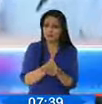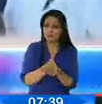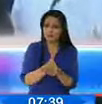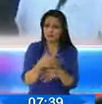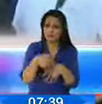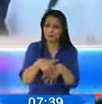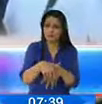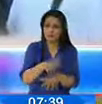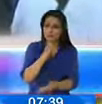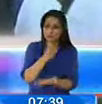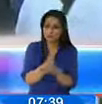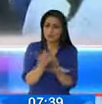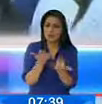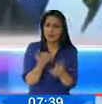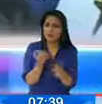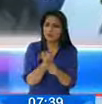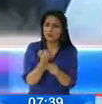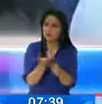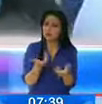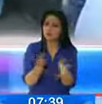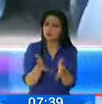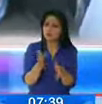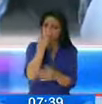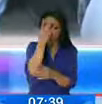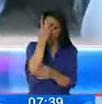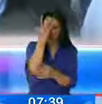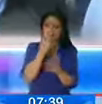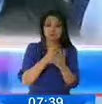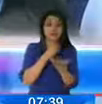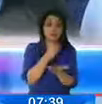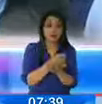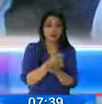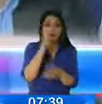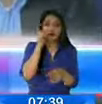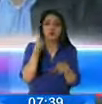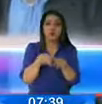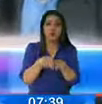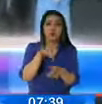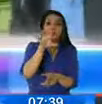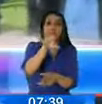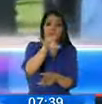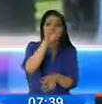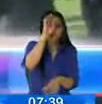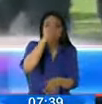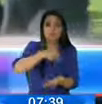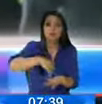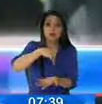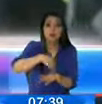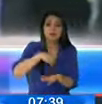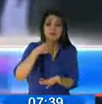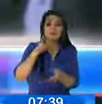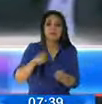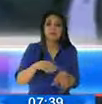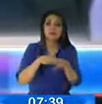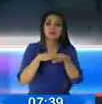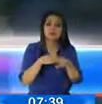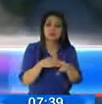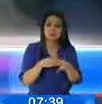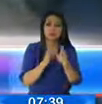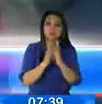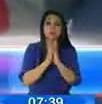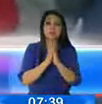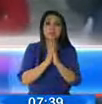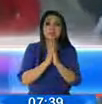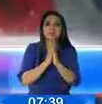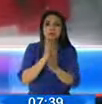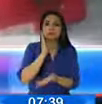estos momentos no se está laborando. ¿Por qué? Efectivamente, de manera unánime la provincia dijo que teníamos que respaldar y uno de los pedidos en primera